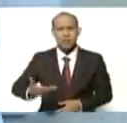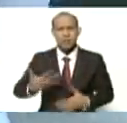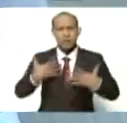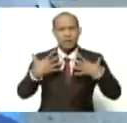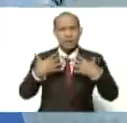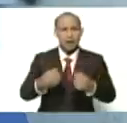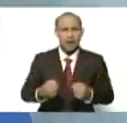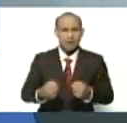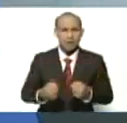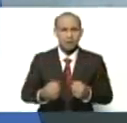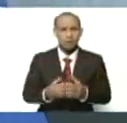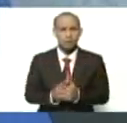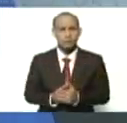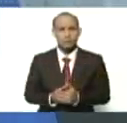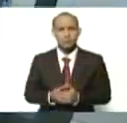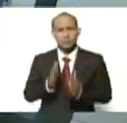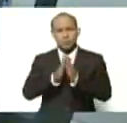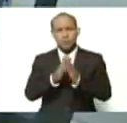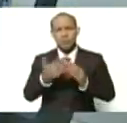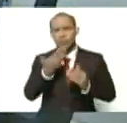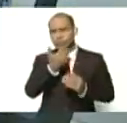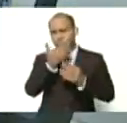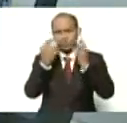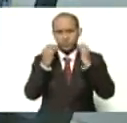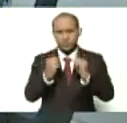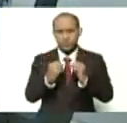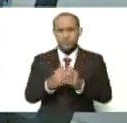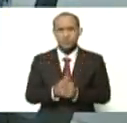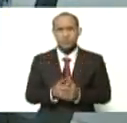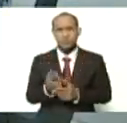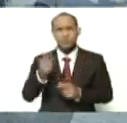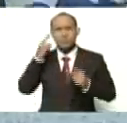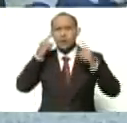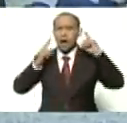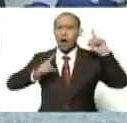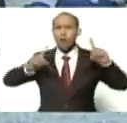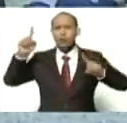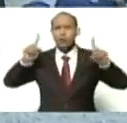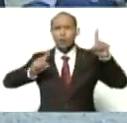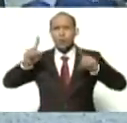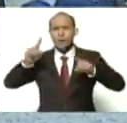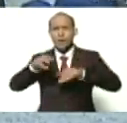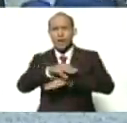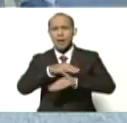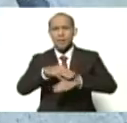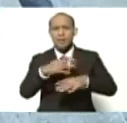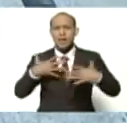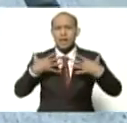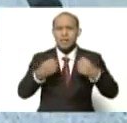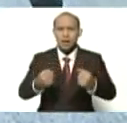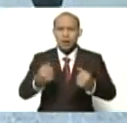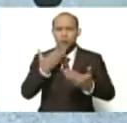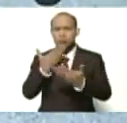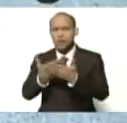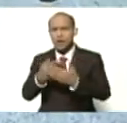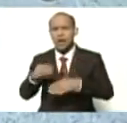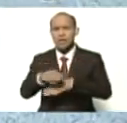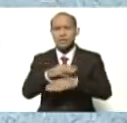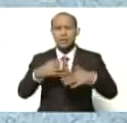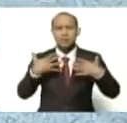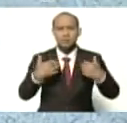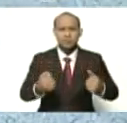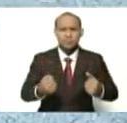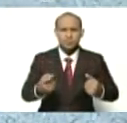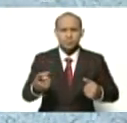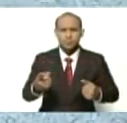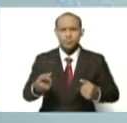salud permítanme retirarme tapabocas que es la unidad de biometría el ministerio de salud y agradecido al ministro ha colocado en el estado zulia